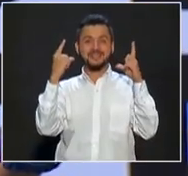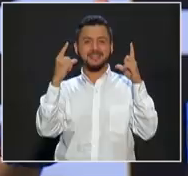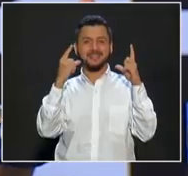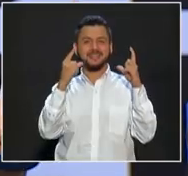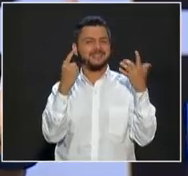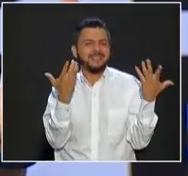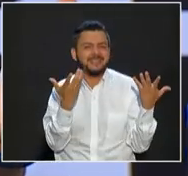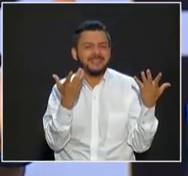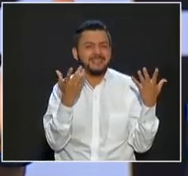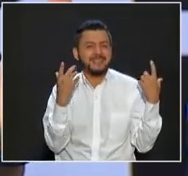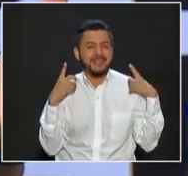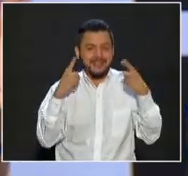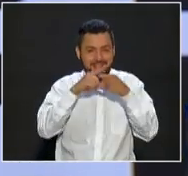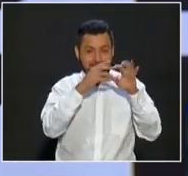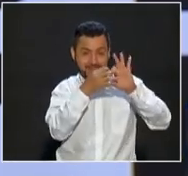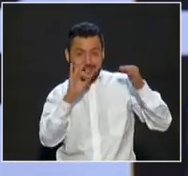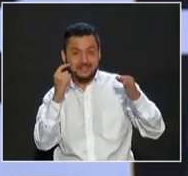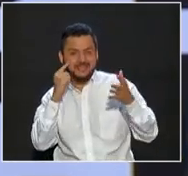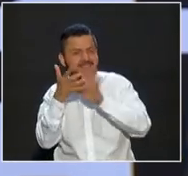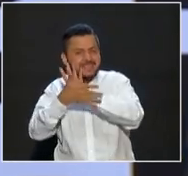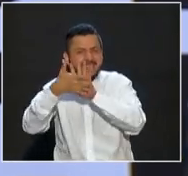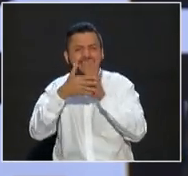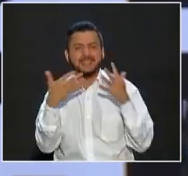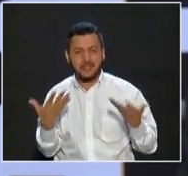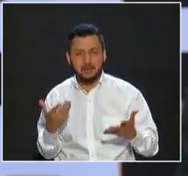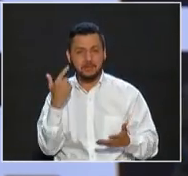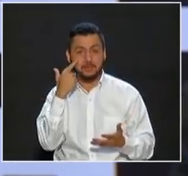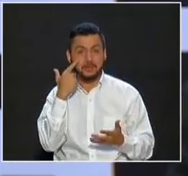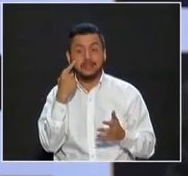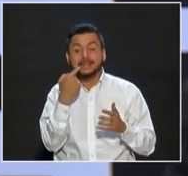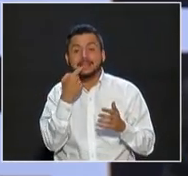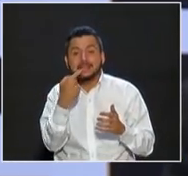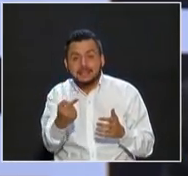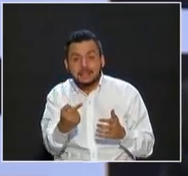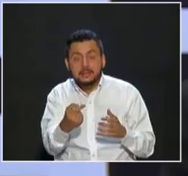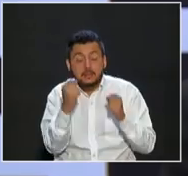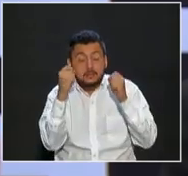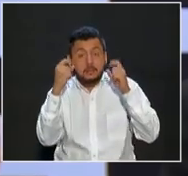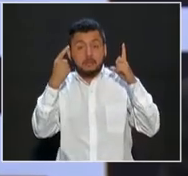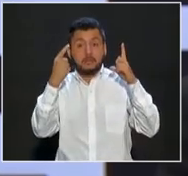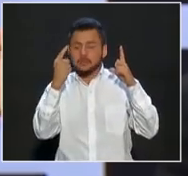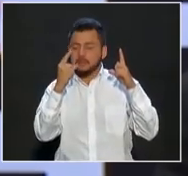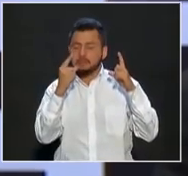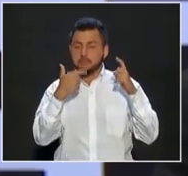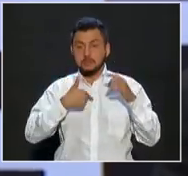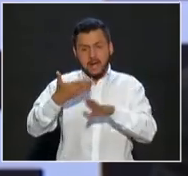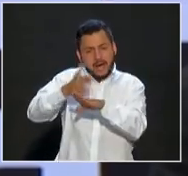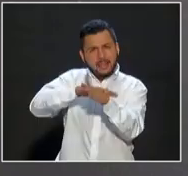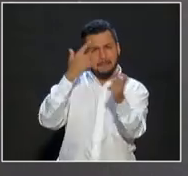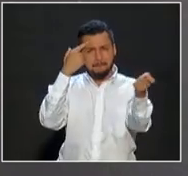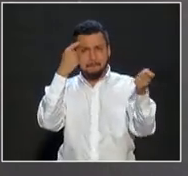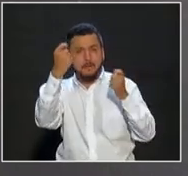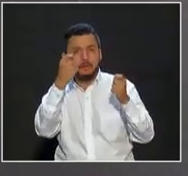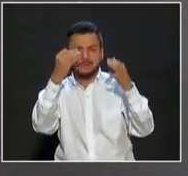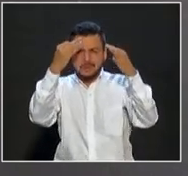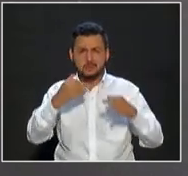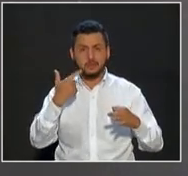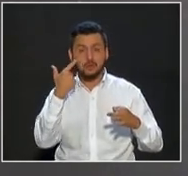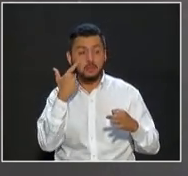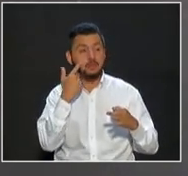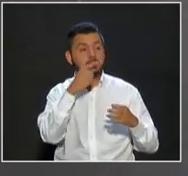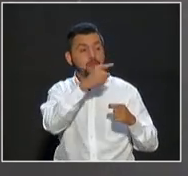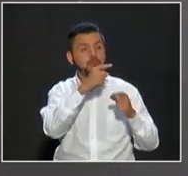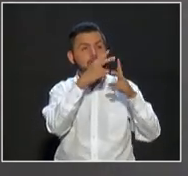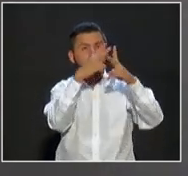claro que la ley establece que este tipo de actividades se deben realizar en el marco de la empresa industrial y comercial del estado hay no hay